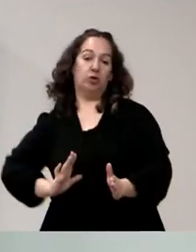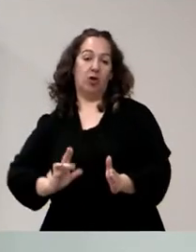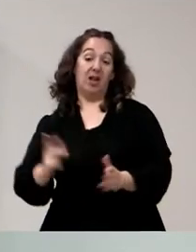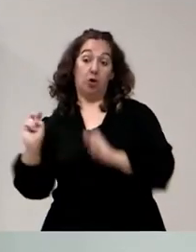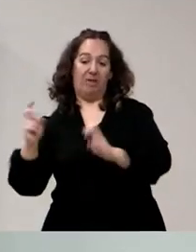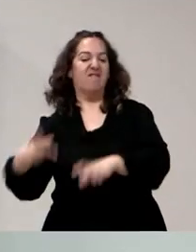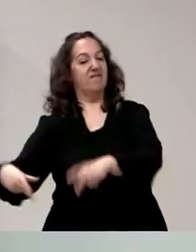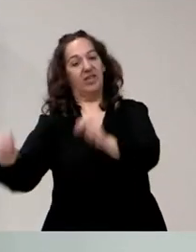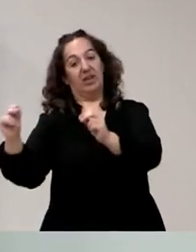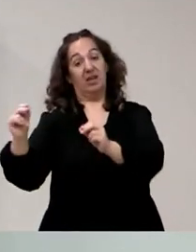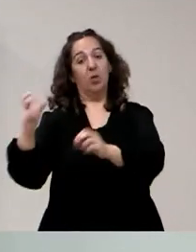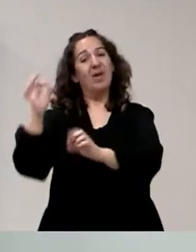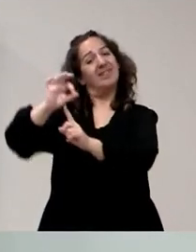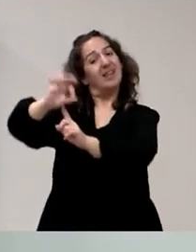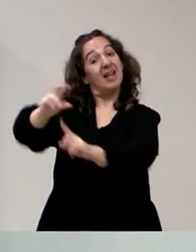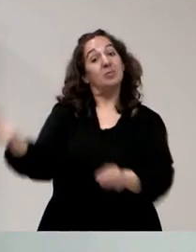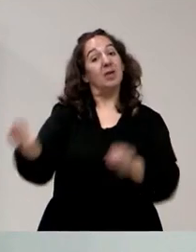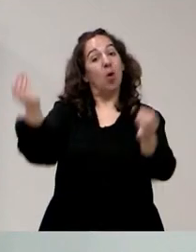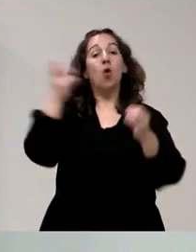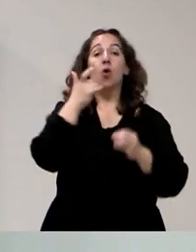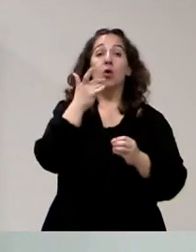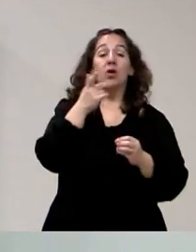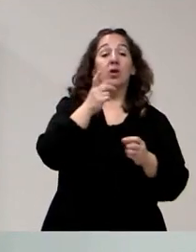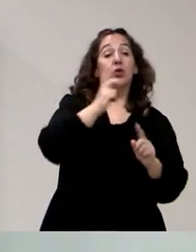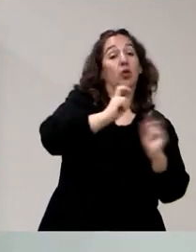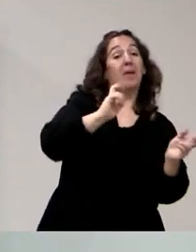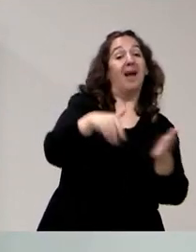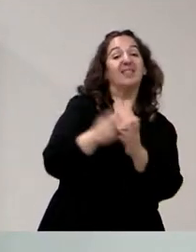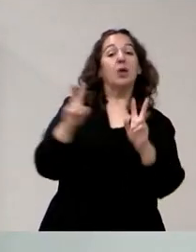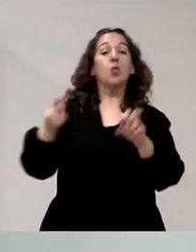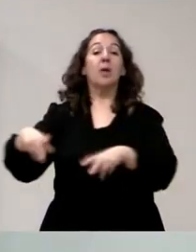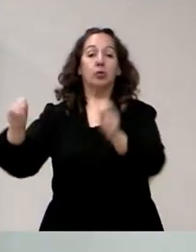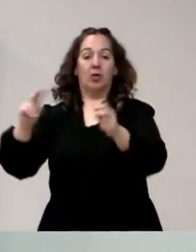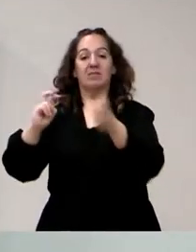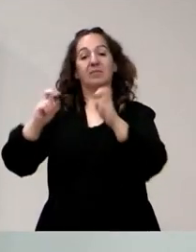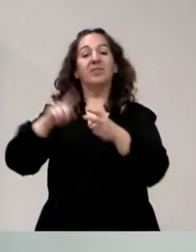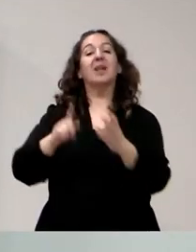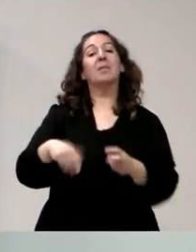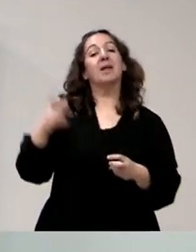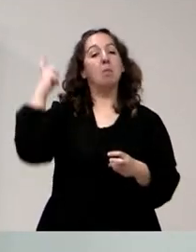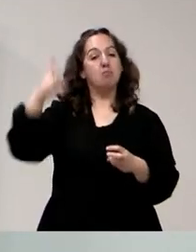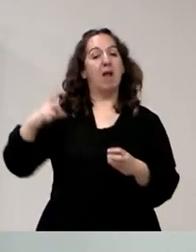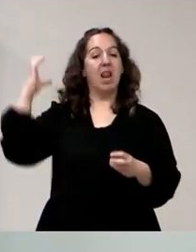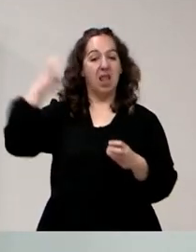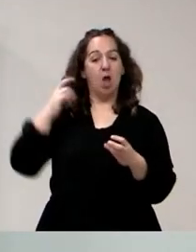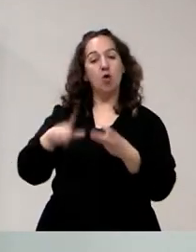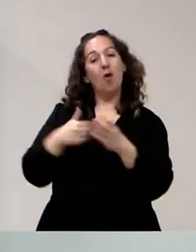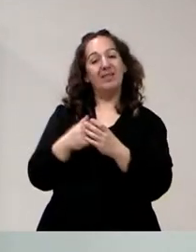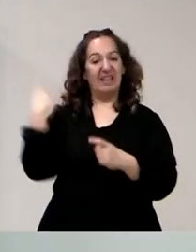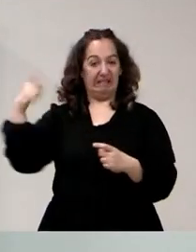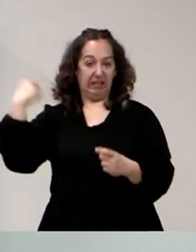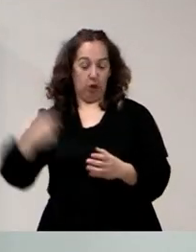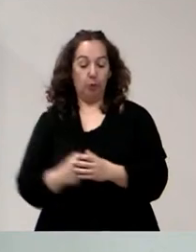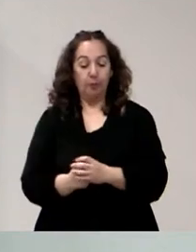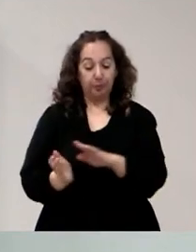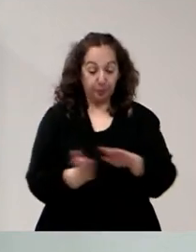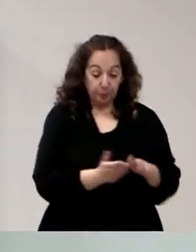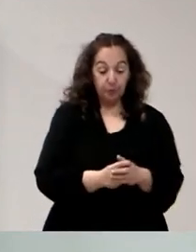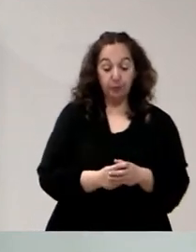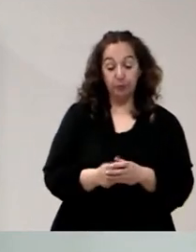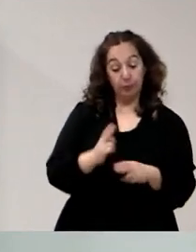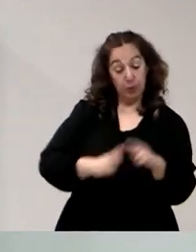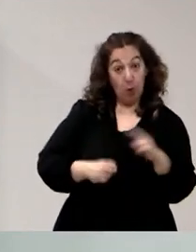y la mejora de señalización entre torre lavega y nueva montaña y maliaño Astillero vamos a licitar